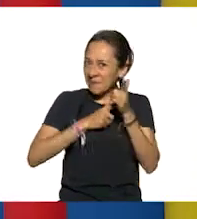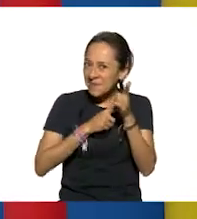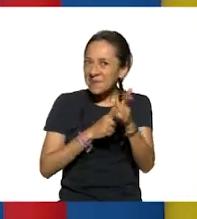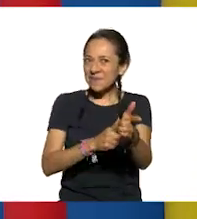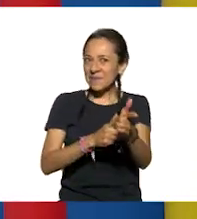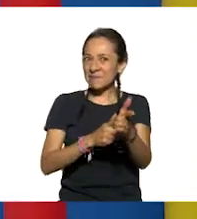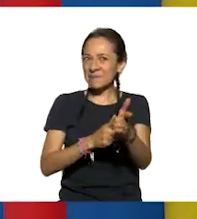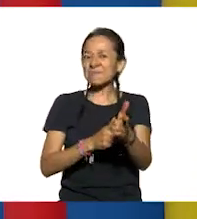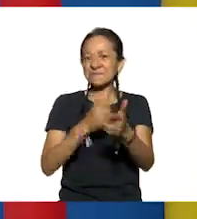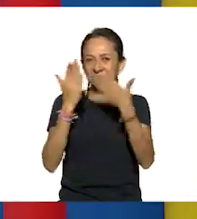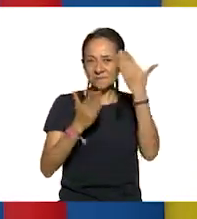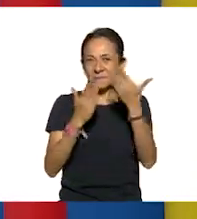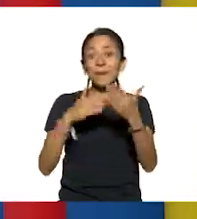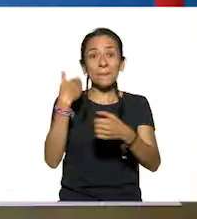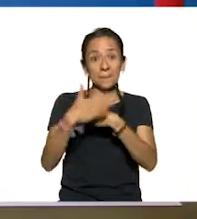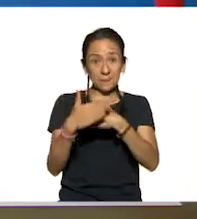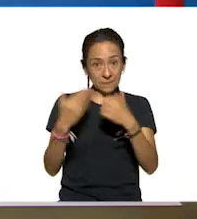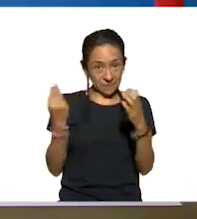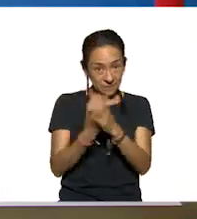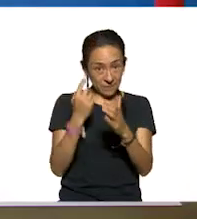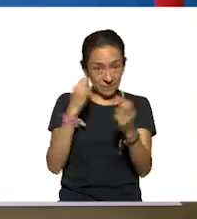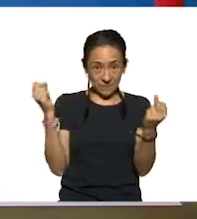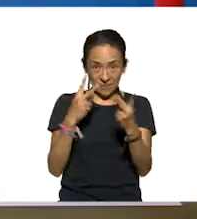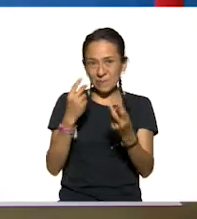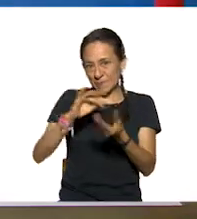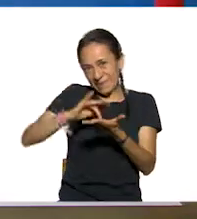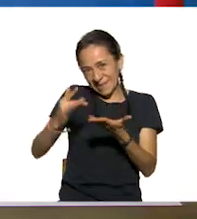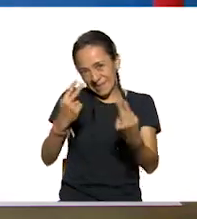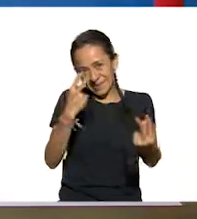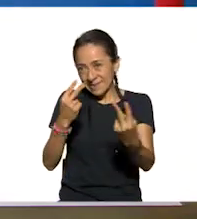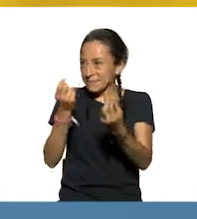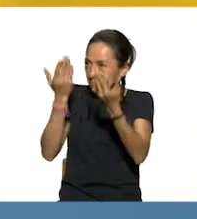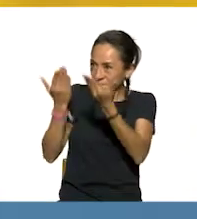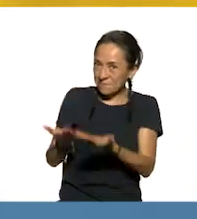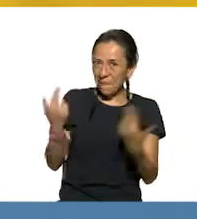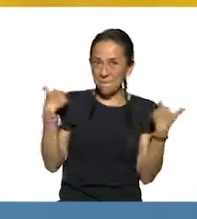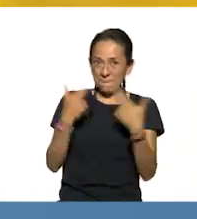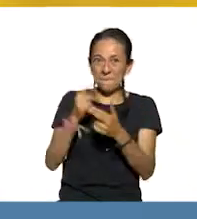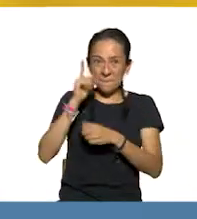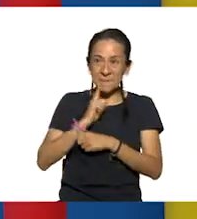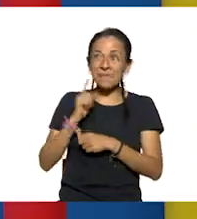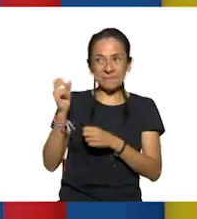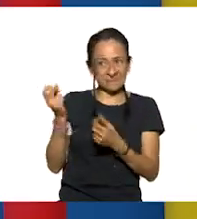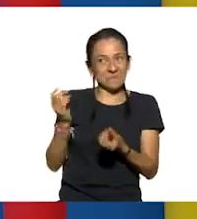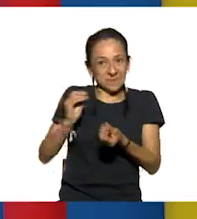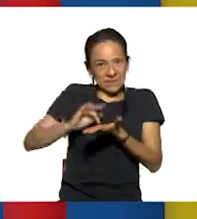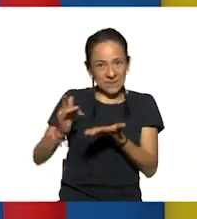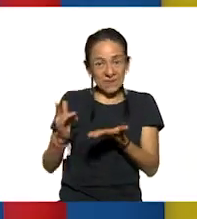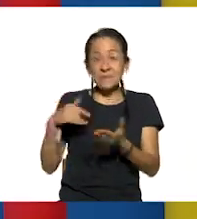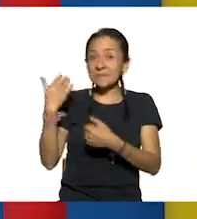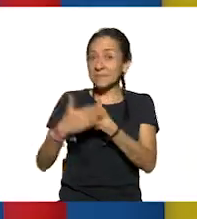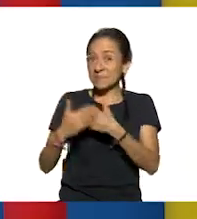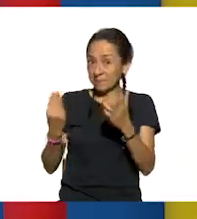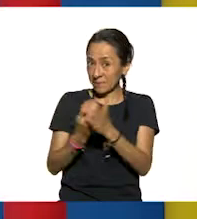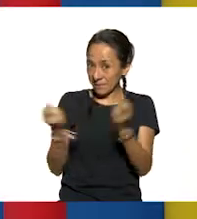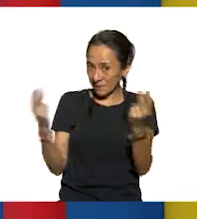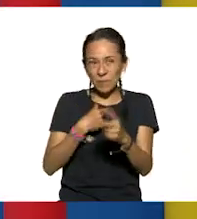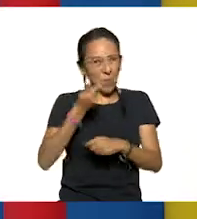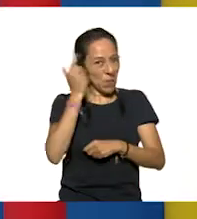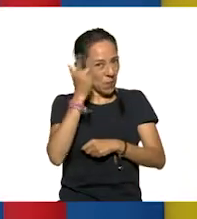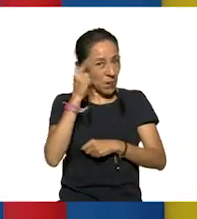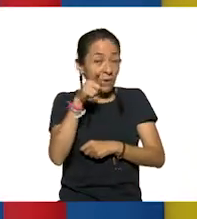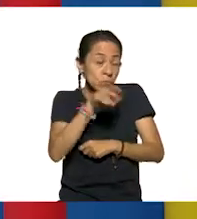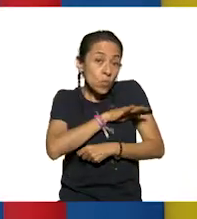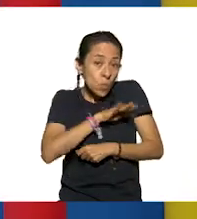por acompañarnos y gracias, maestra Cecilia Vargas. Nos vemos en la siguiente clase. Que así sea. Si te es posible,